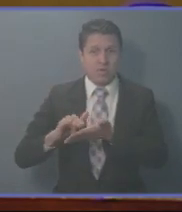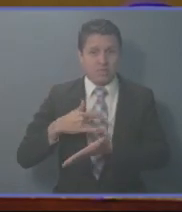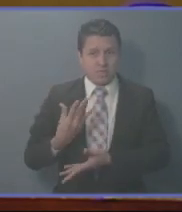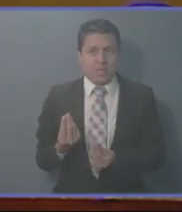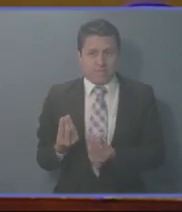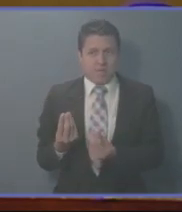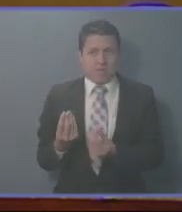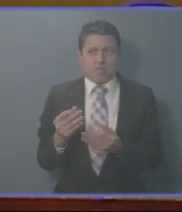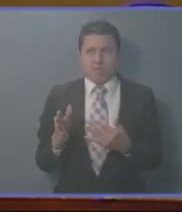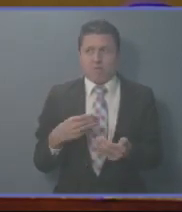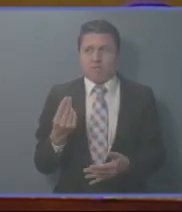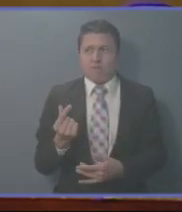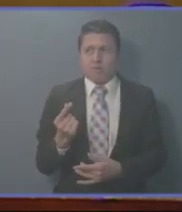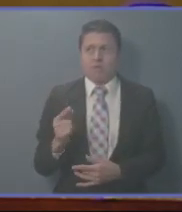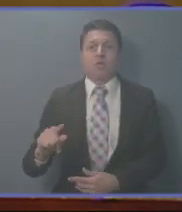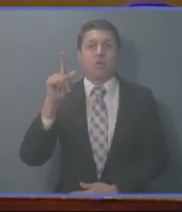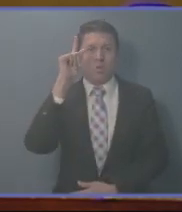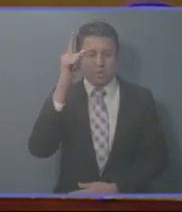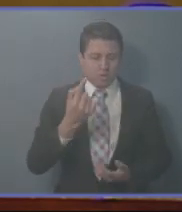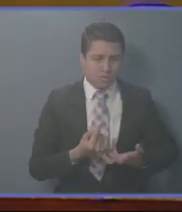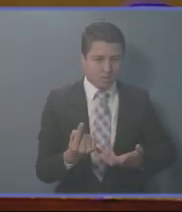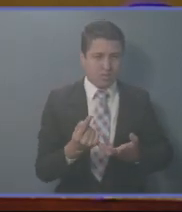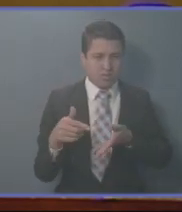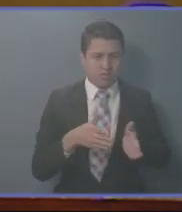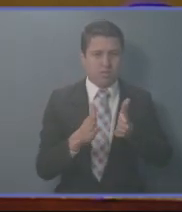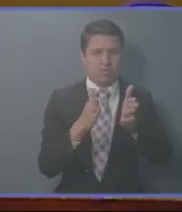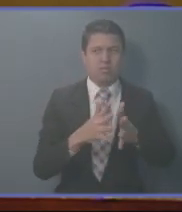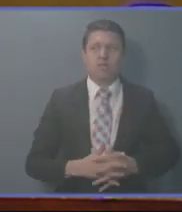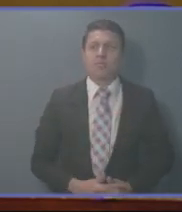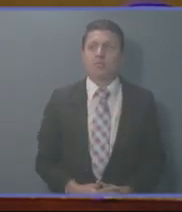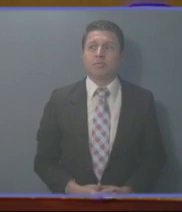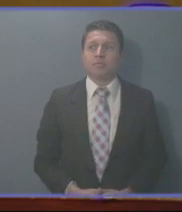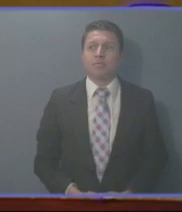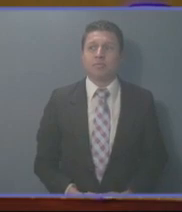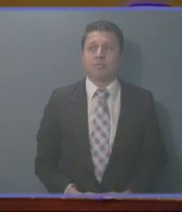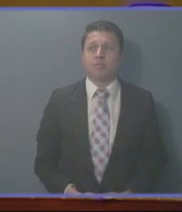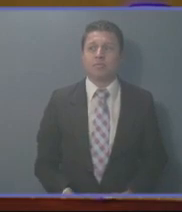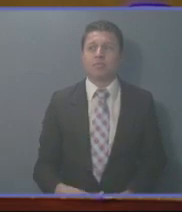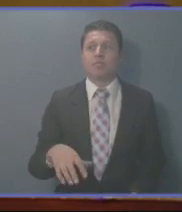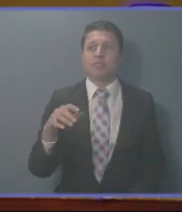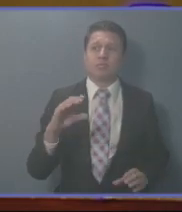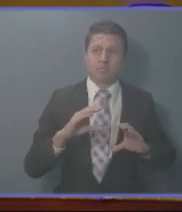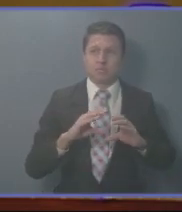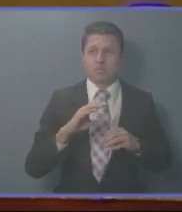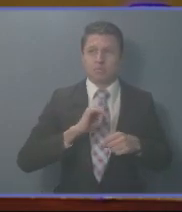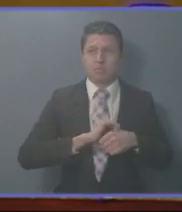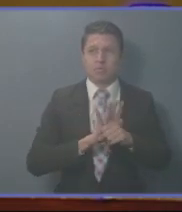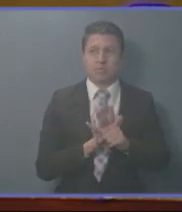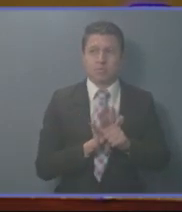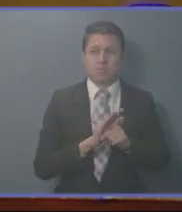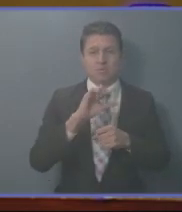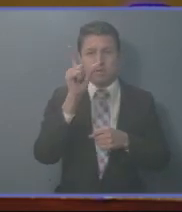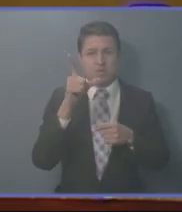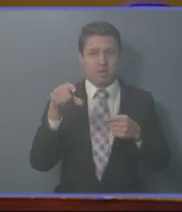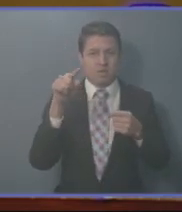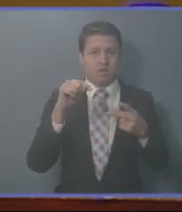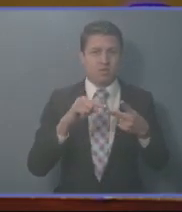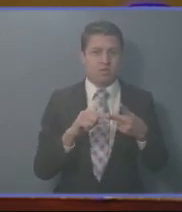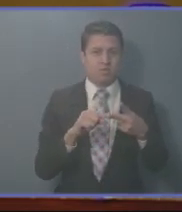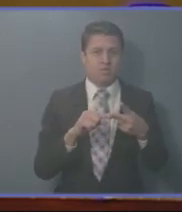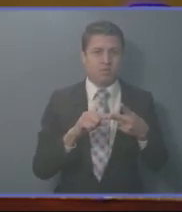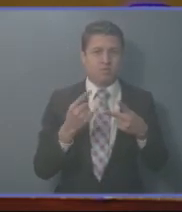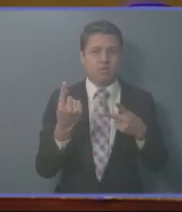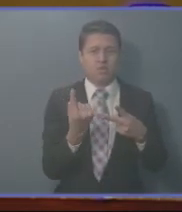eso. Dios les guíe el camino. Alerta global, coronavirus en Italia, mientras se suman